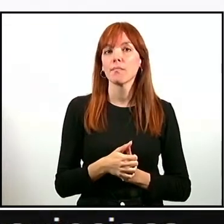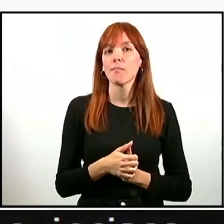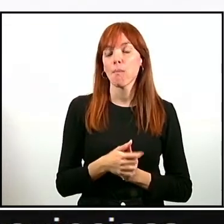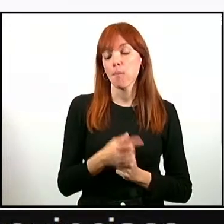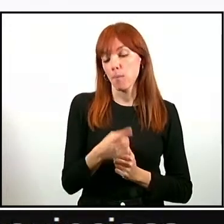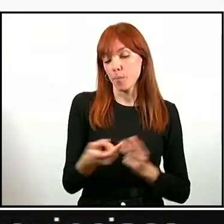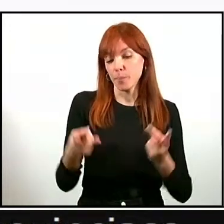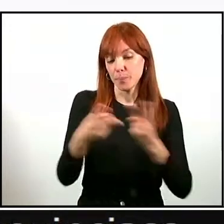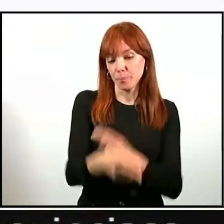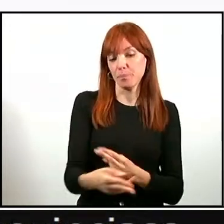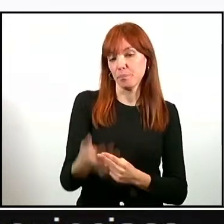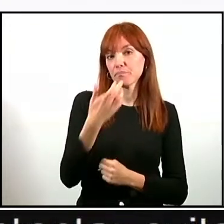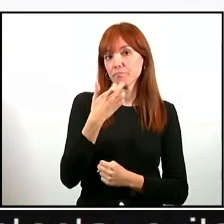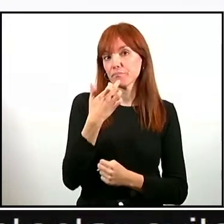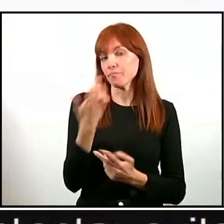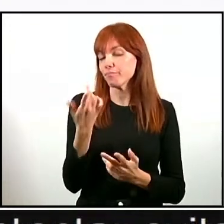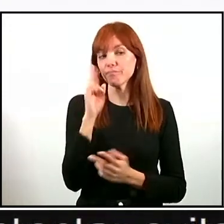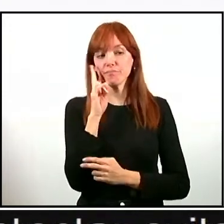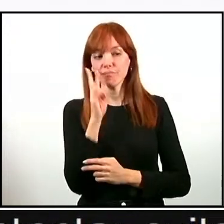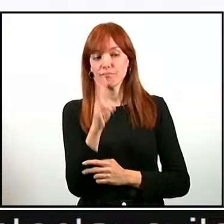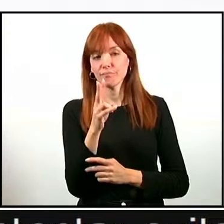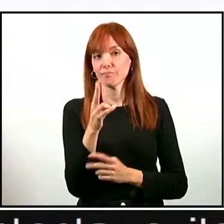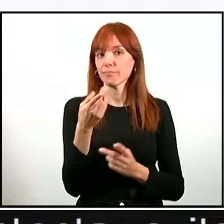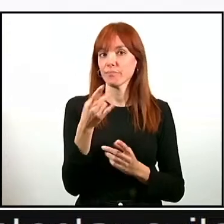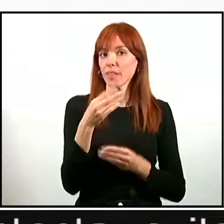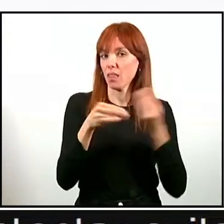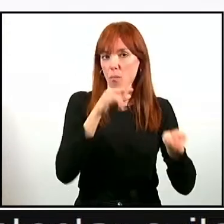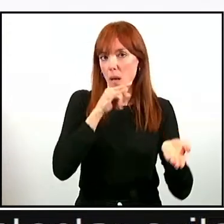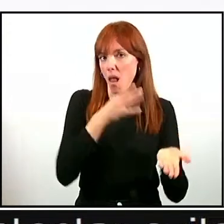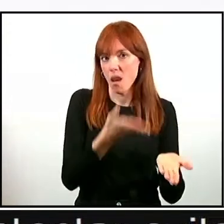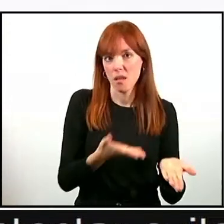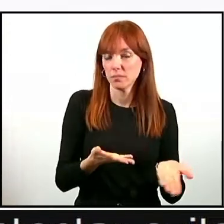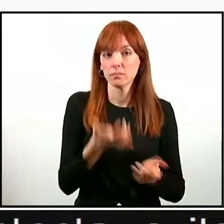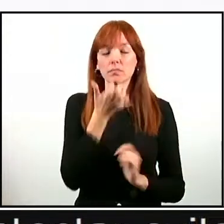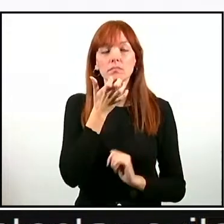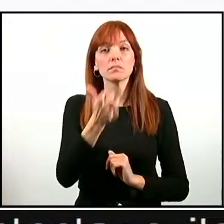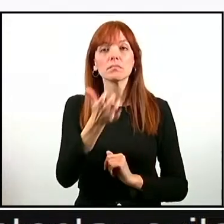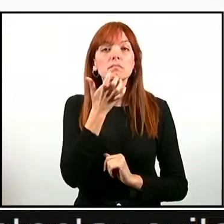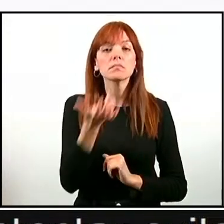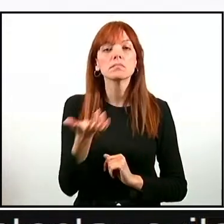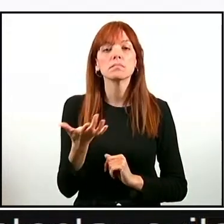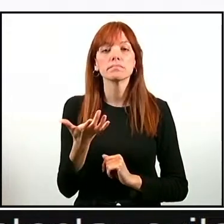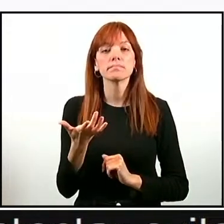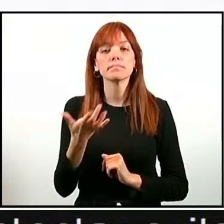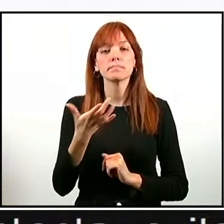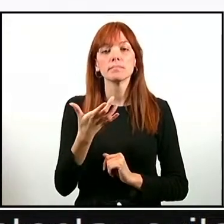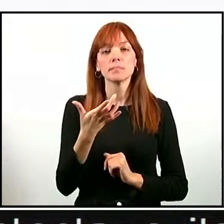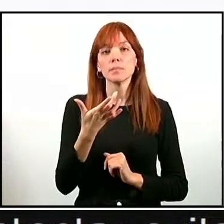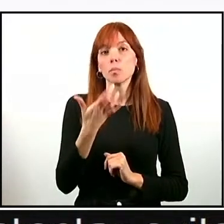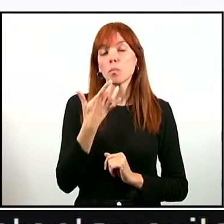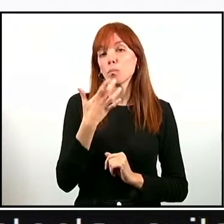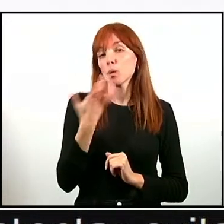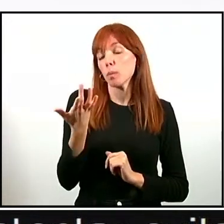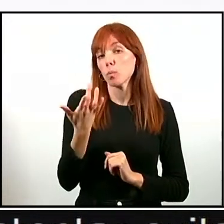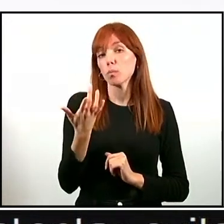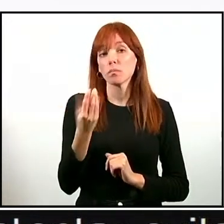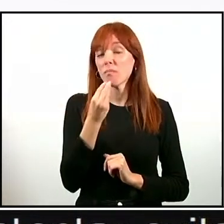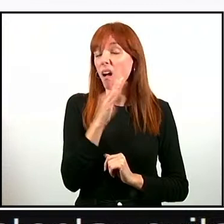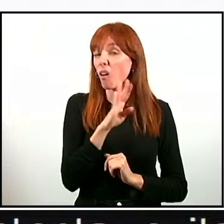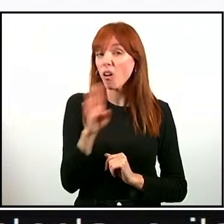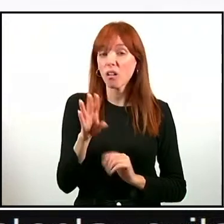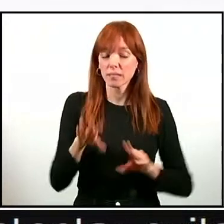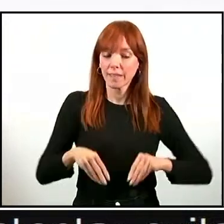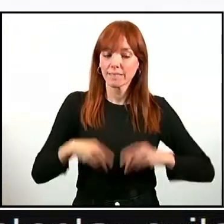evitar conductas que no son deseables, como pueden ser en estos momentos, o la mejor conducta es